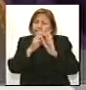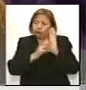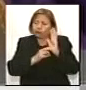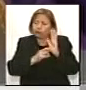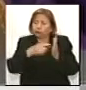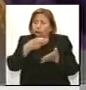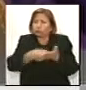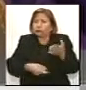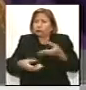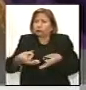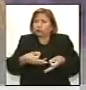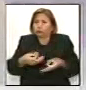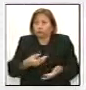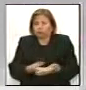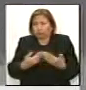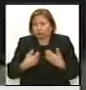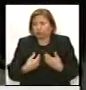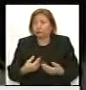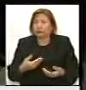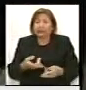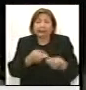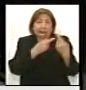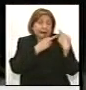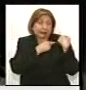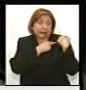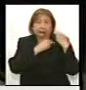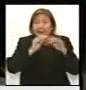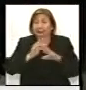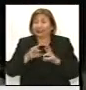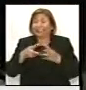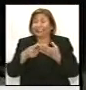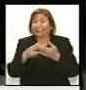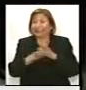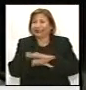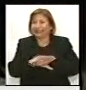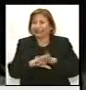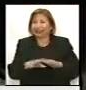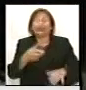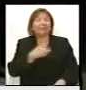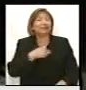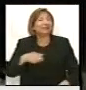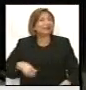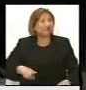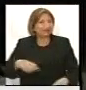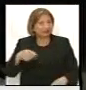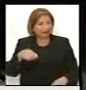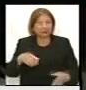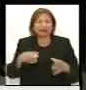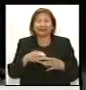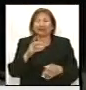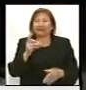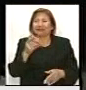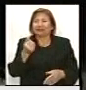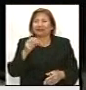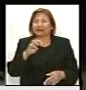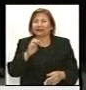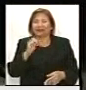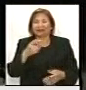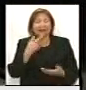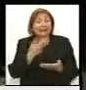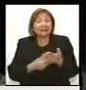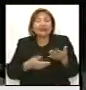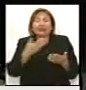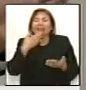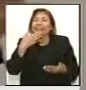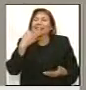presupuesto para poder realizar los perfiles. El encargado de clausurar esa mesa de trabajo fue el presidente del Congreso, Daniel Salaverry, quien destacó